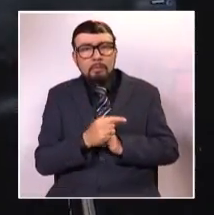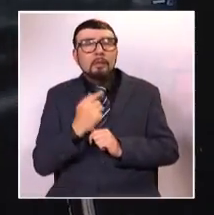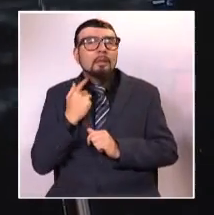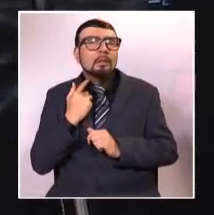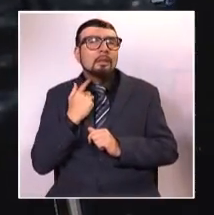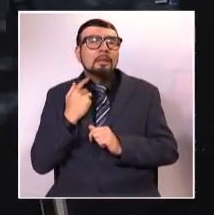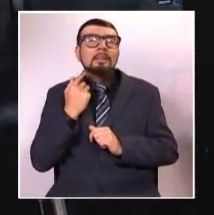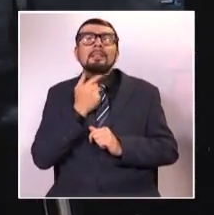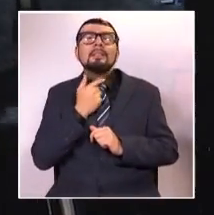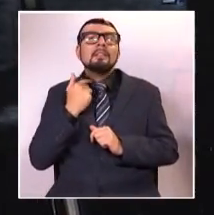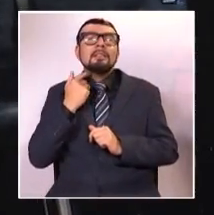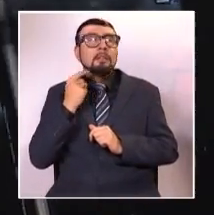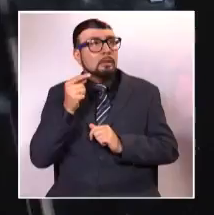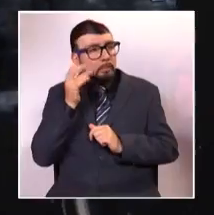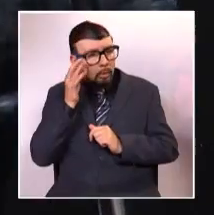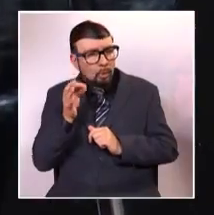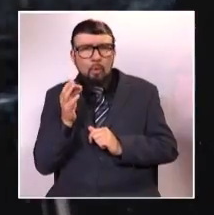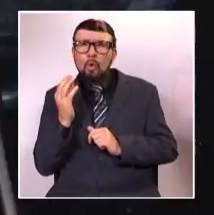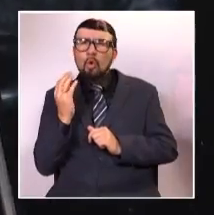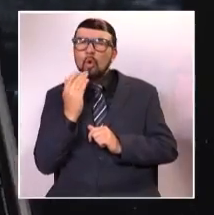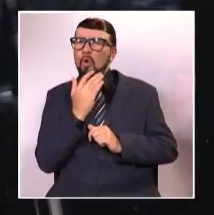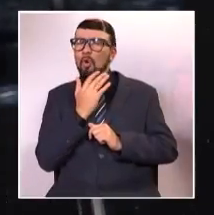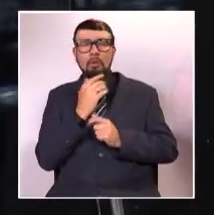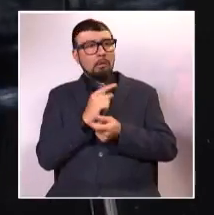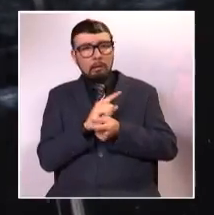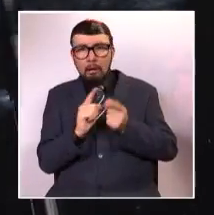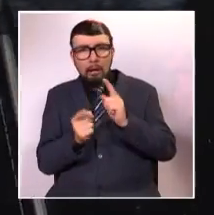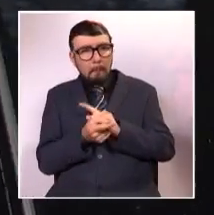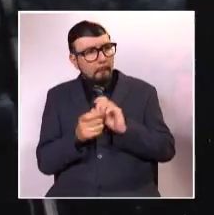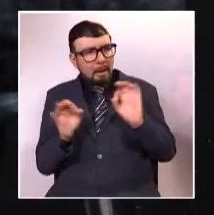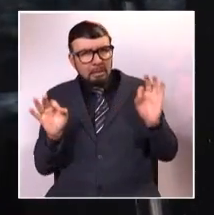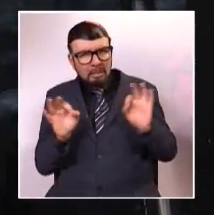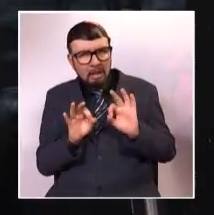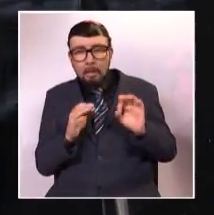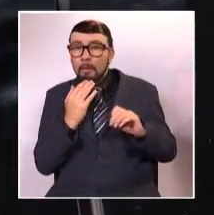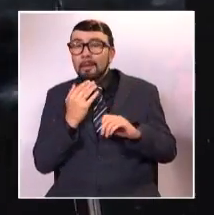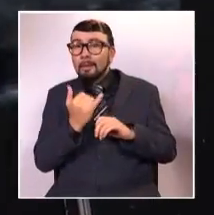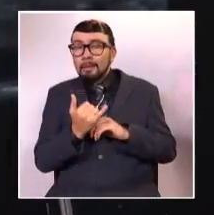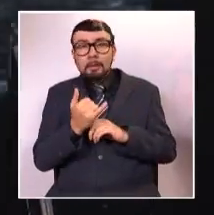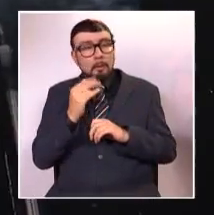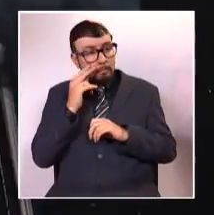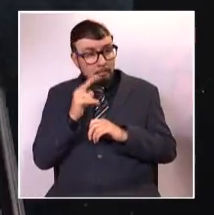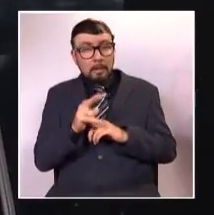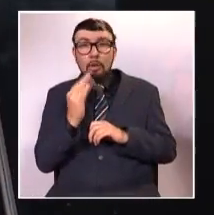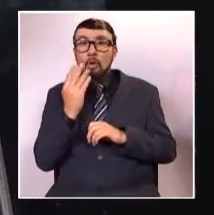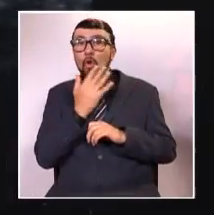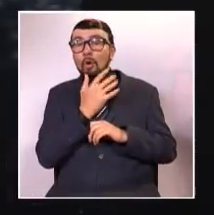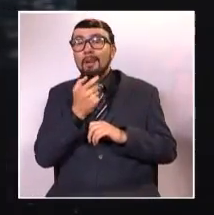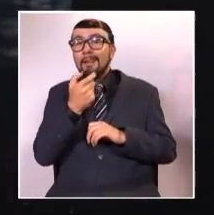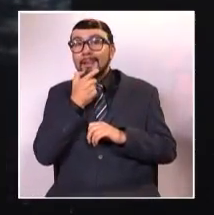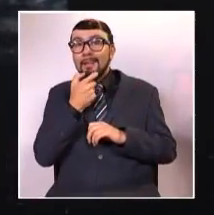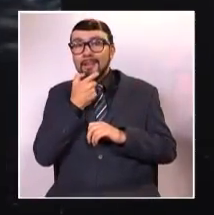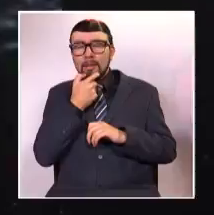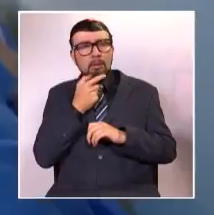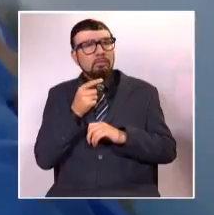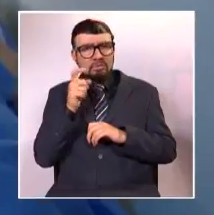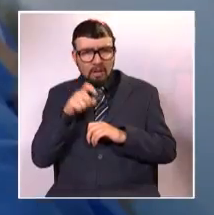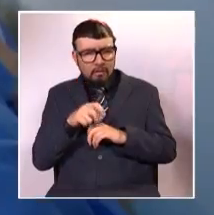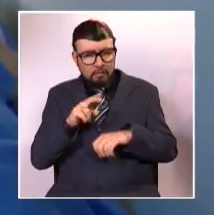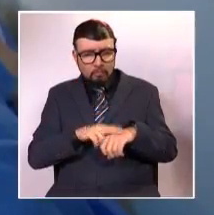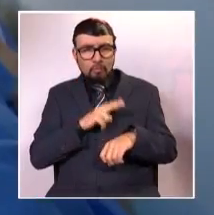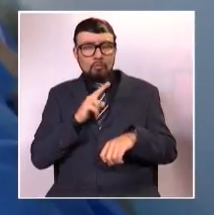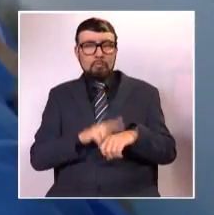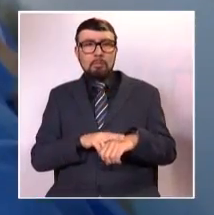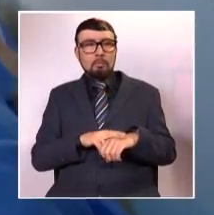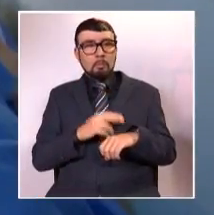es el color en que estamos viendo, o el grado de gris en que estamos viendo la glándula, ¿sí? Si el